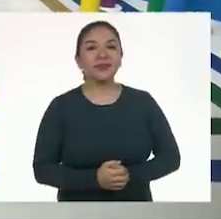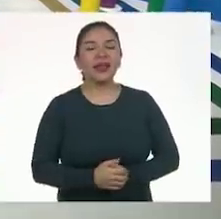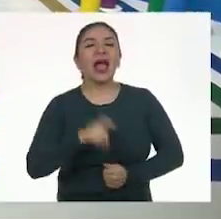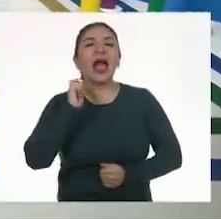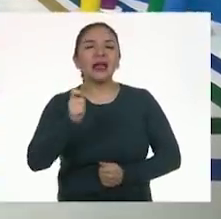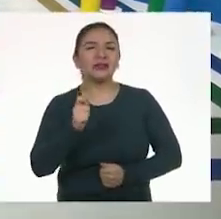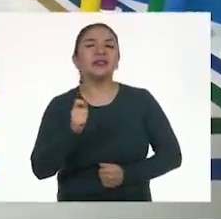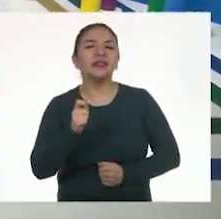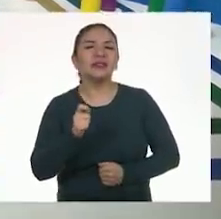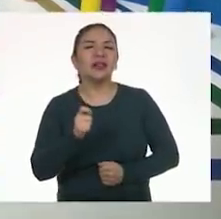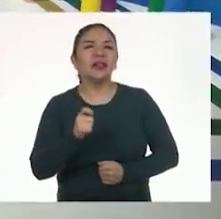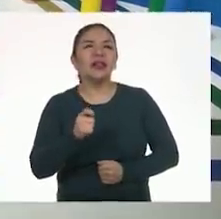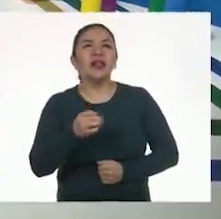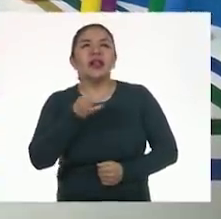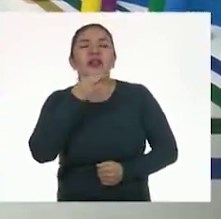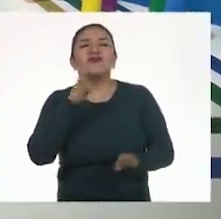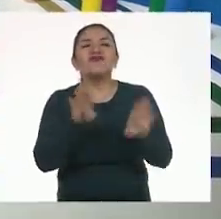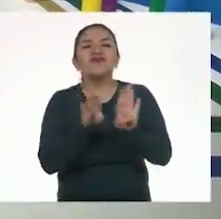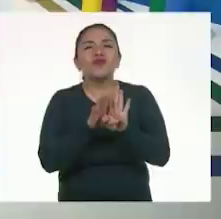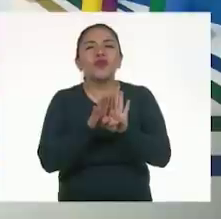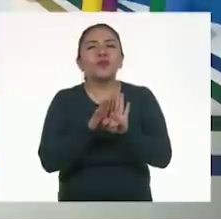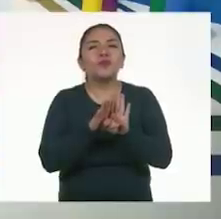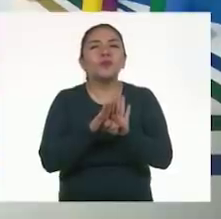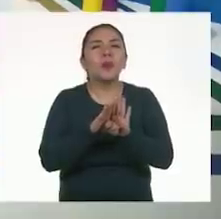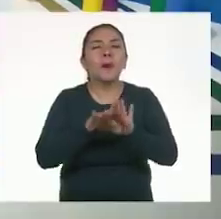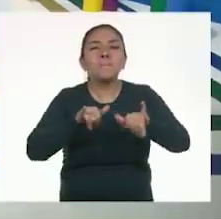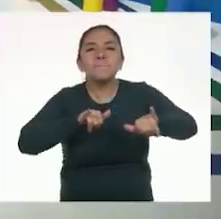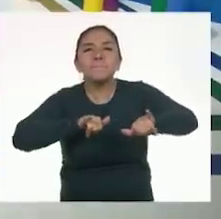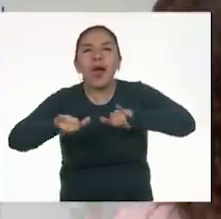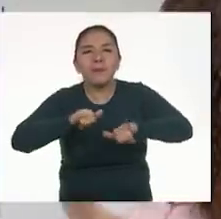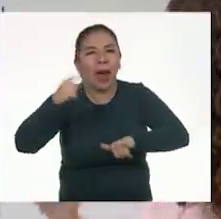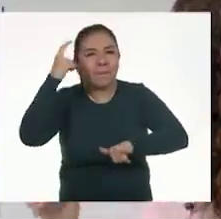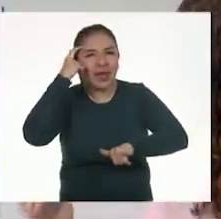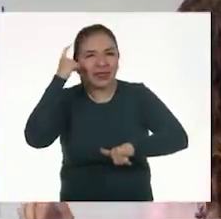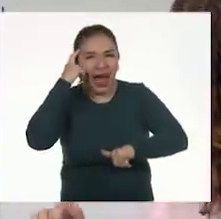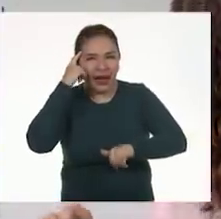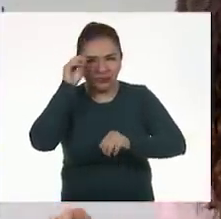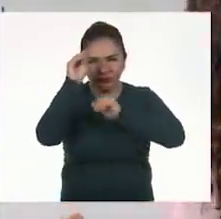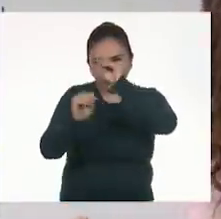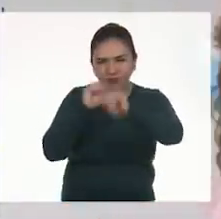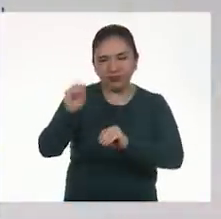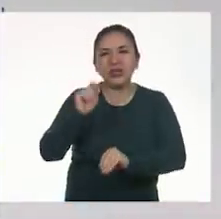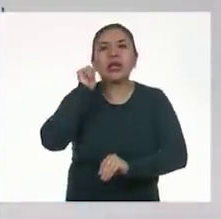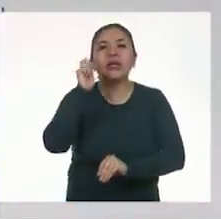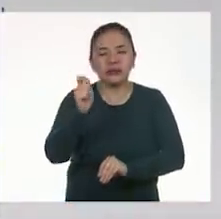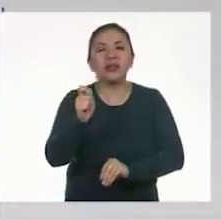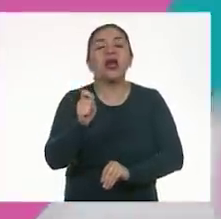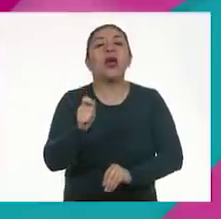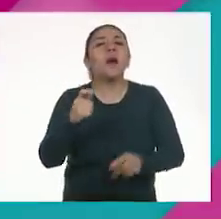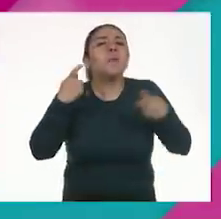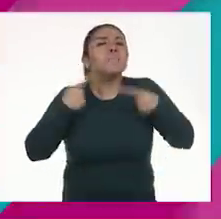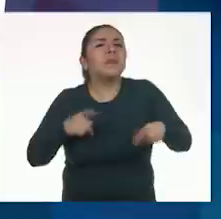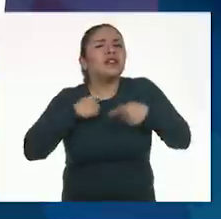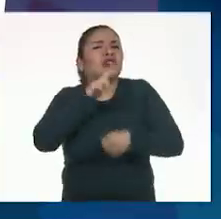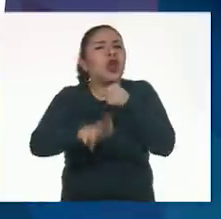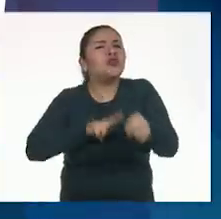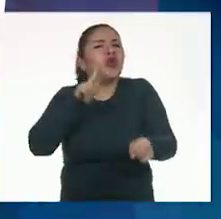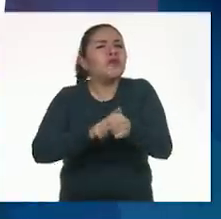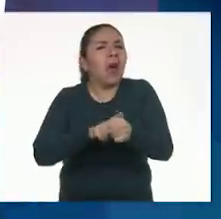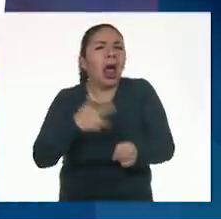mapa mental donde hablamos del héroe trágico, que estamos hablando del personaje que comúnmente